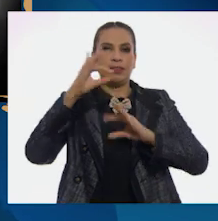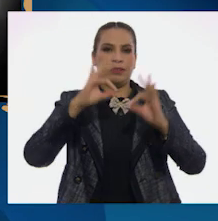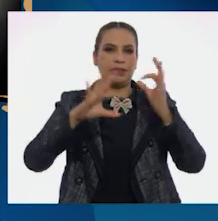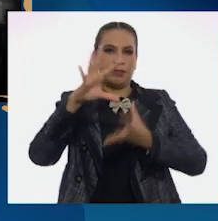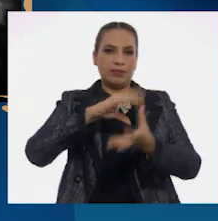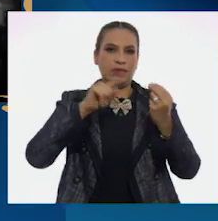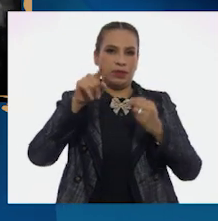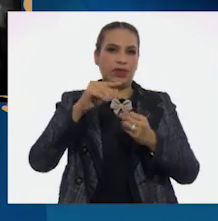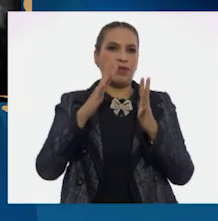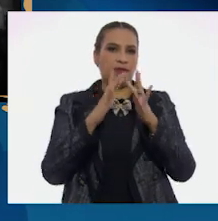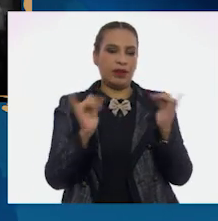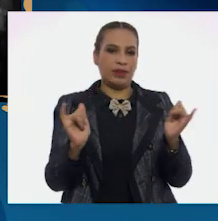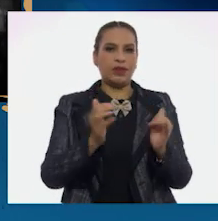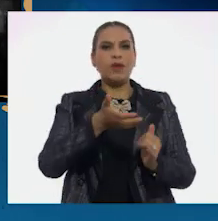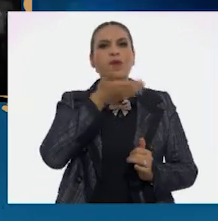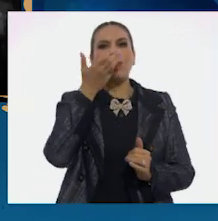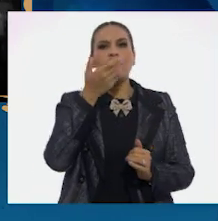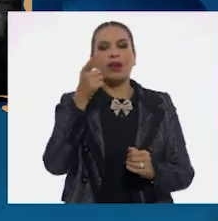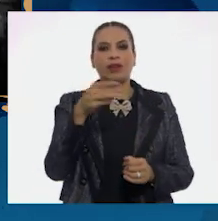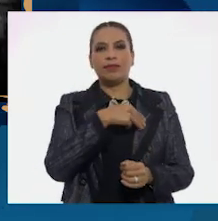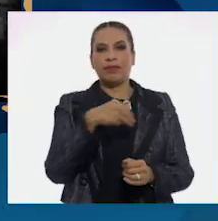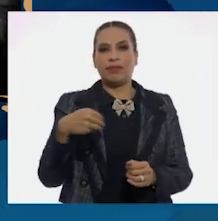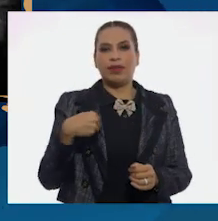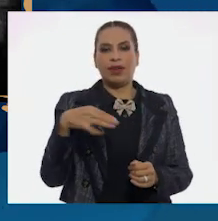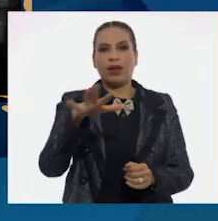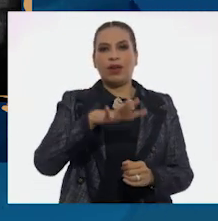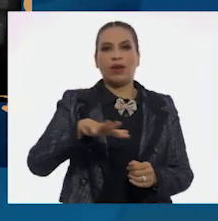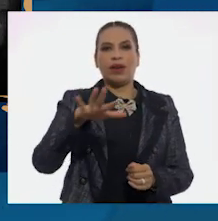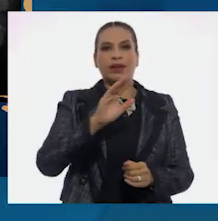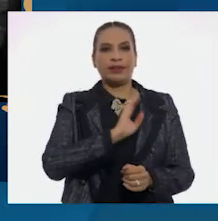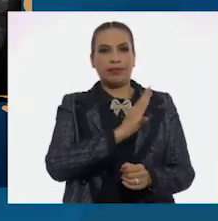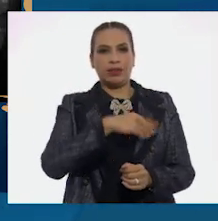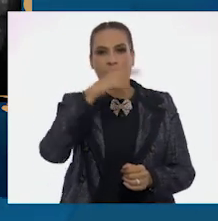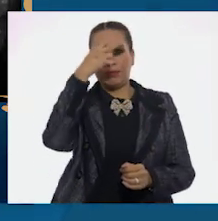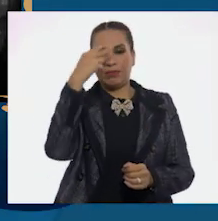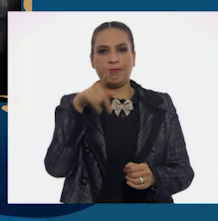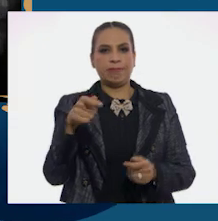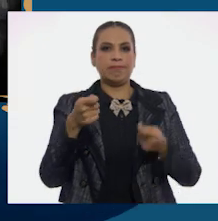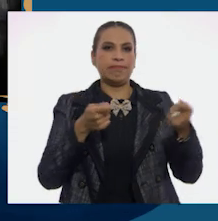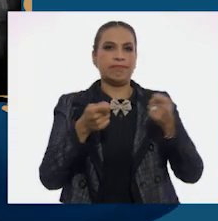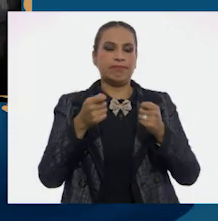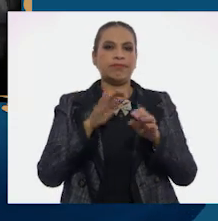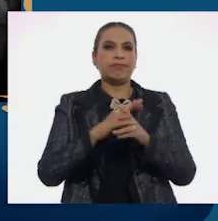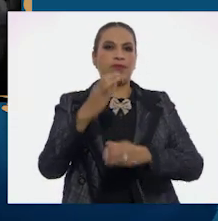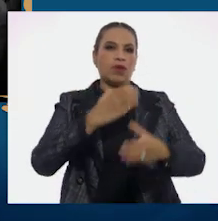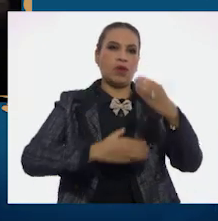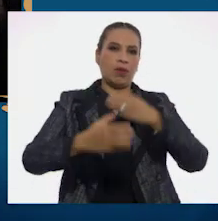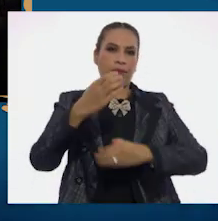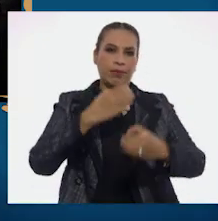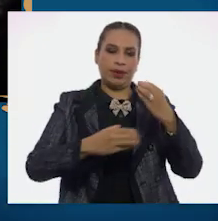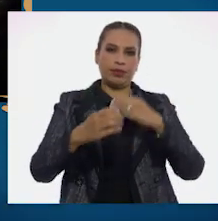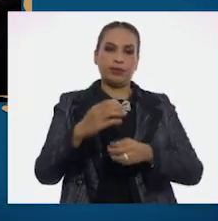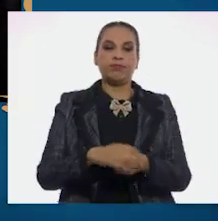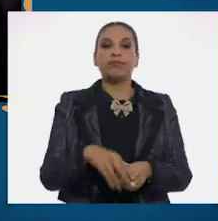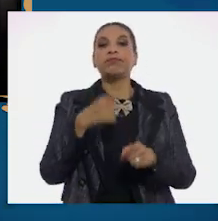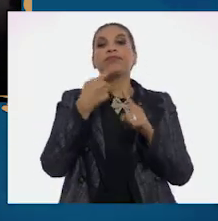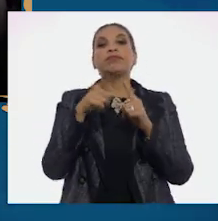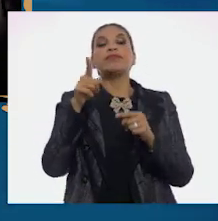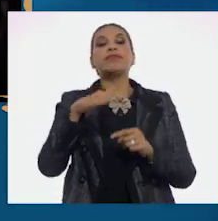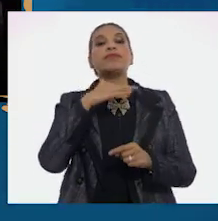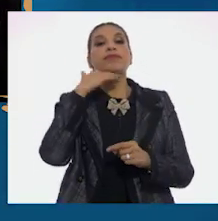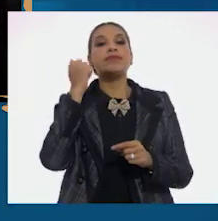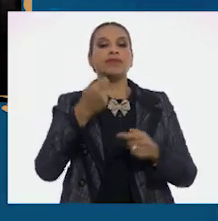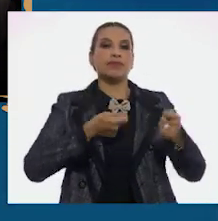Francia. Tradicionalmente, los miembros de la colonia española en México dominaban el comercio de víveres, mientras que los